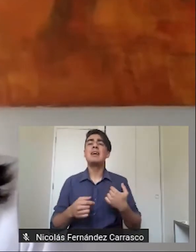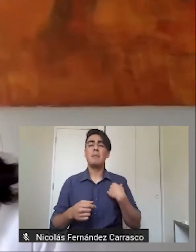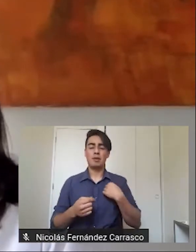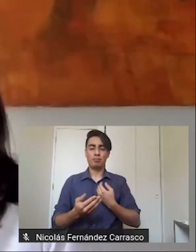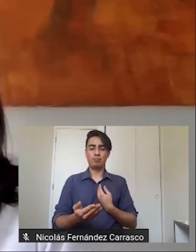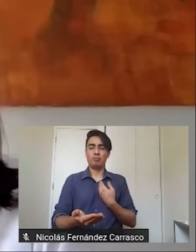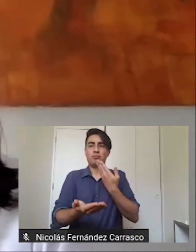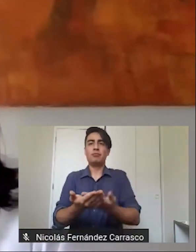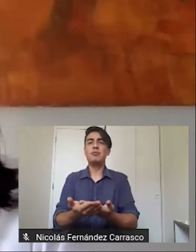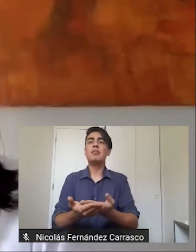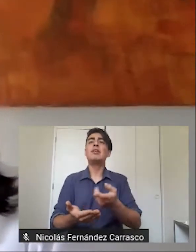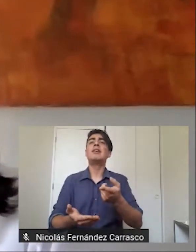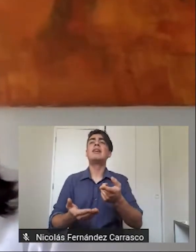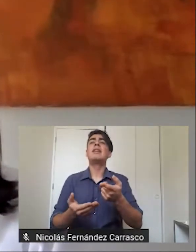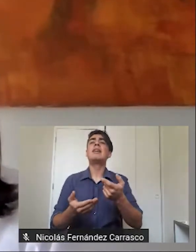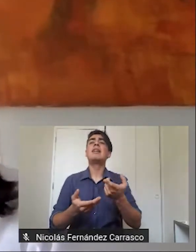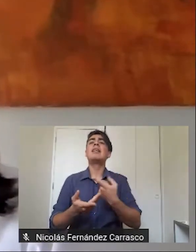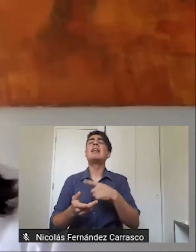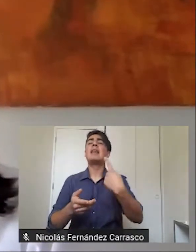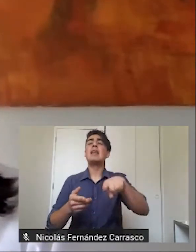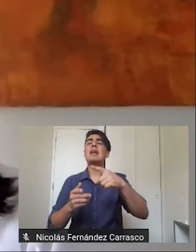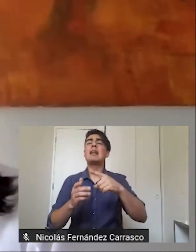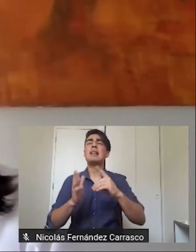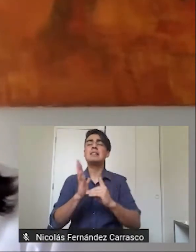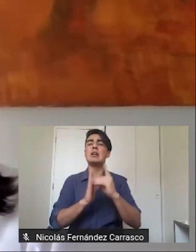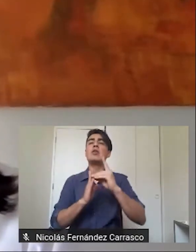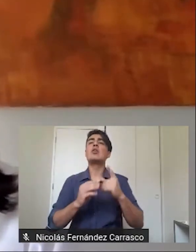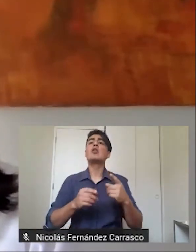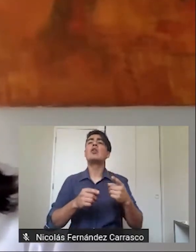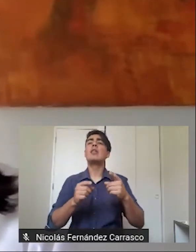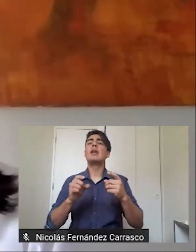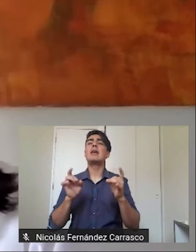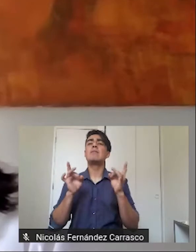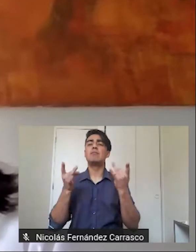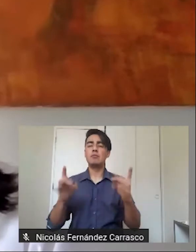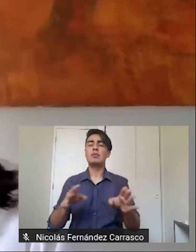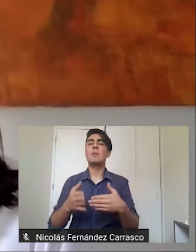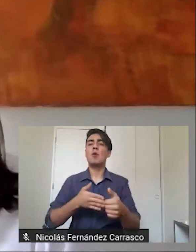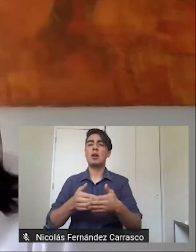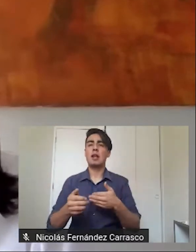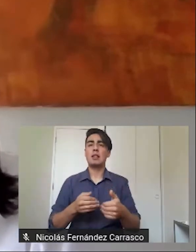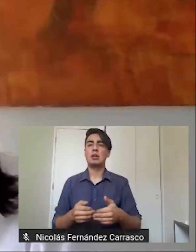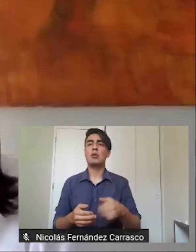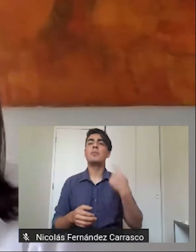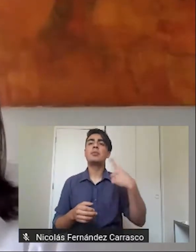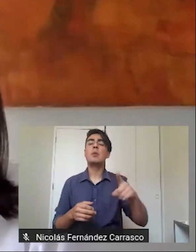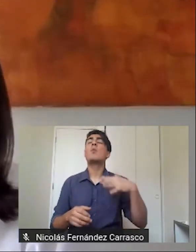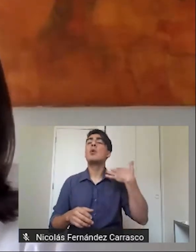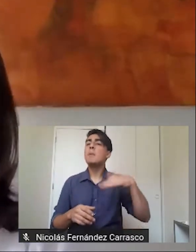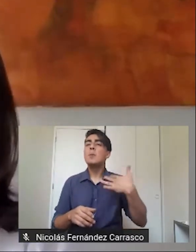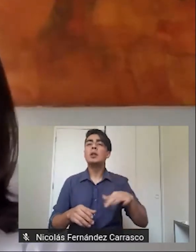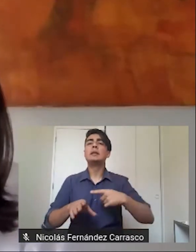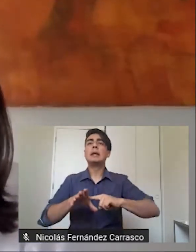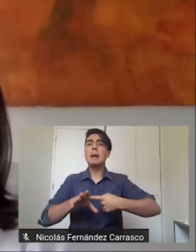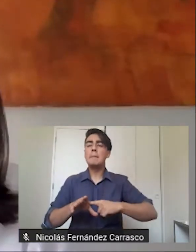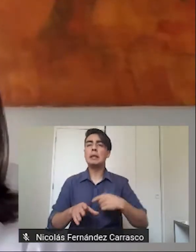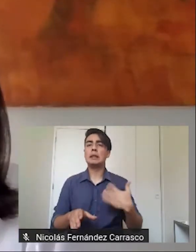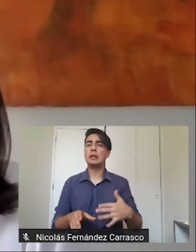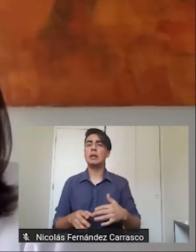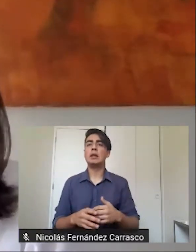la sociedad completa. Solo me queda agradecer especialmente a la doctora Marcela